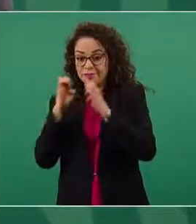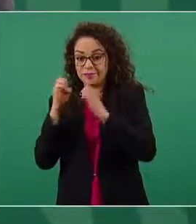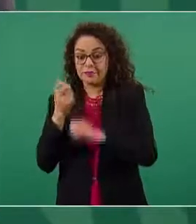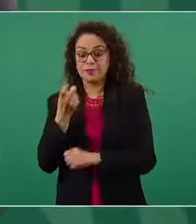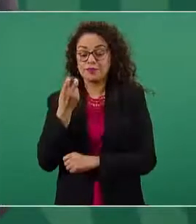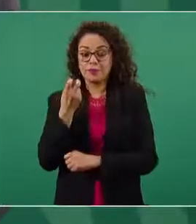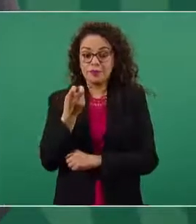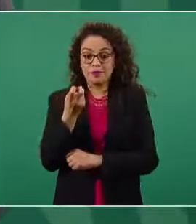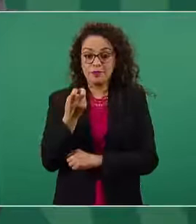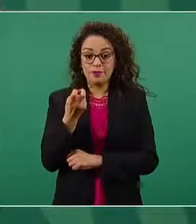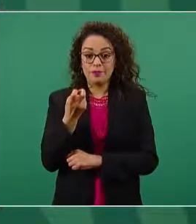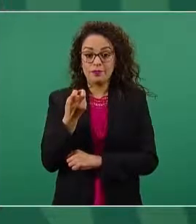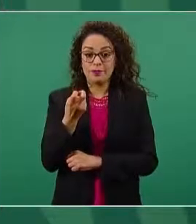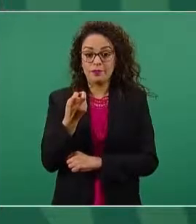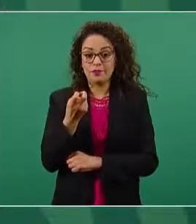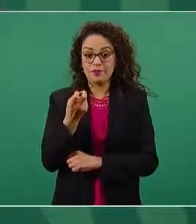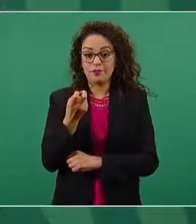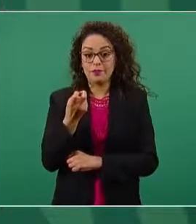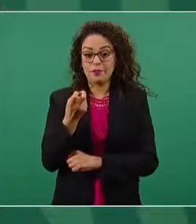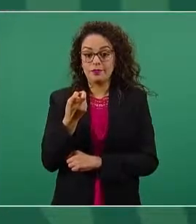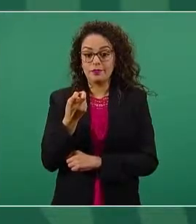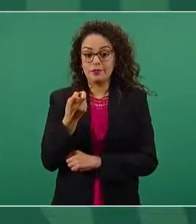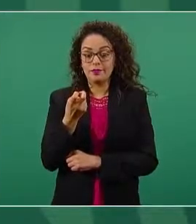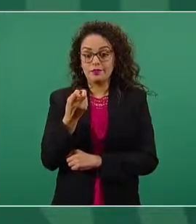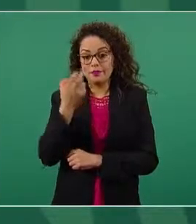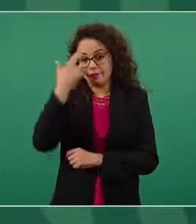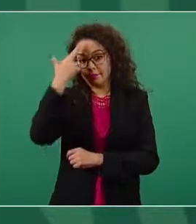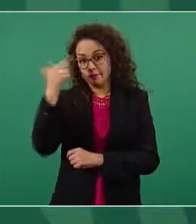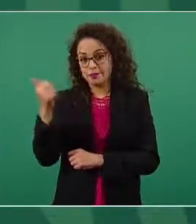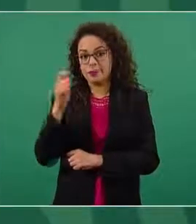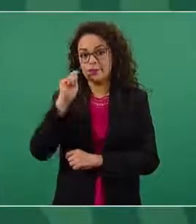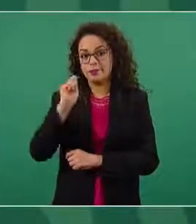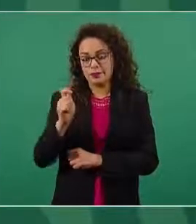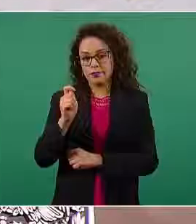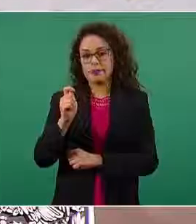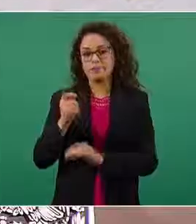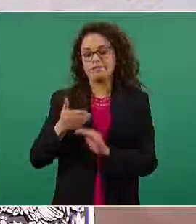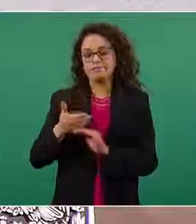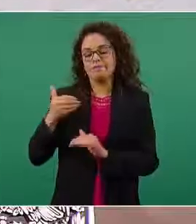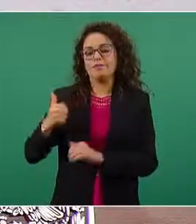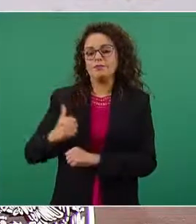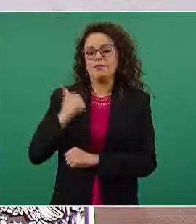que tenían el plan de eliminarlo,